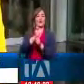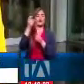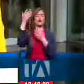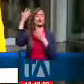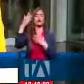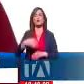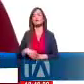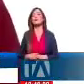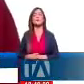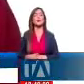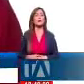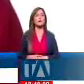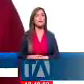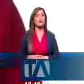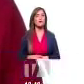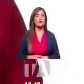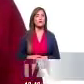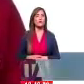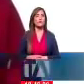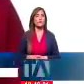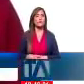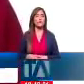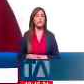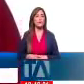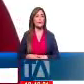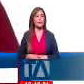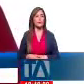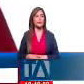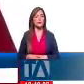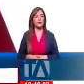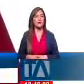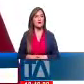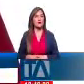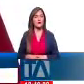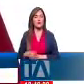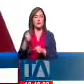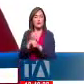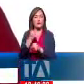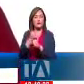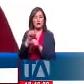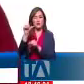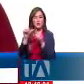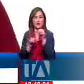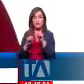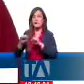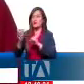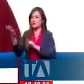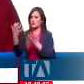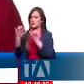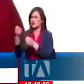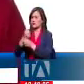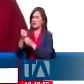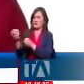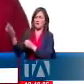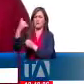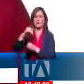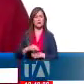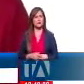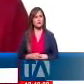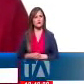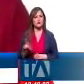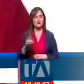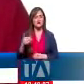política. No es labor de un asesor estar gestionando puestos en diferentes ministerios, y los números que se